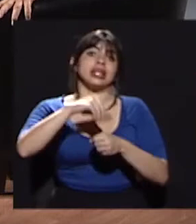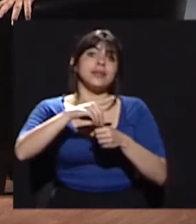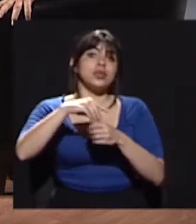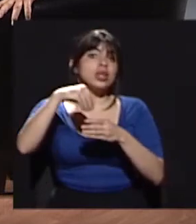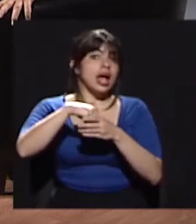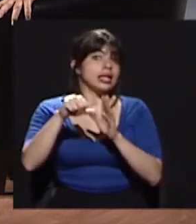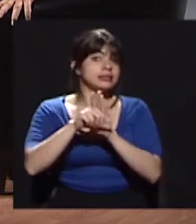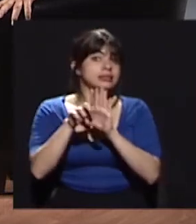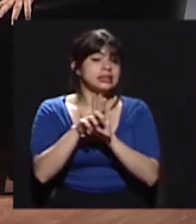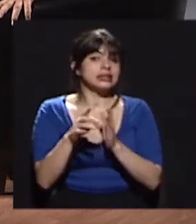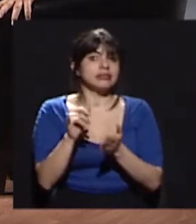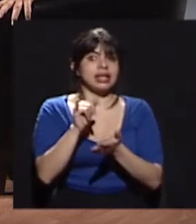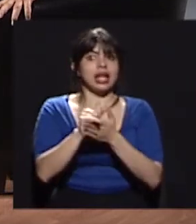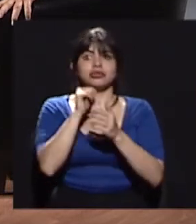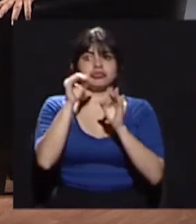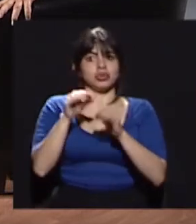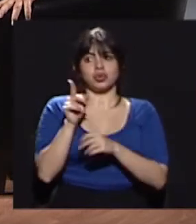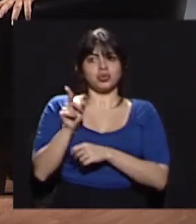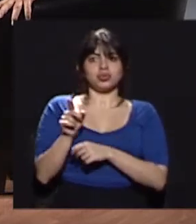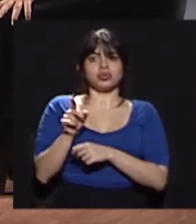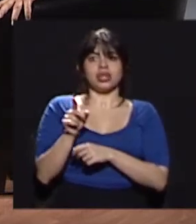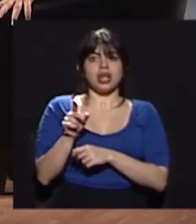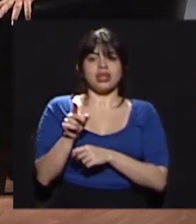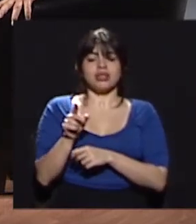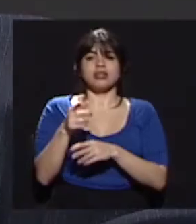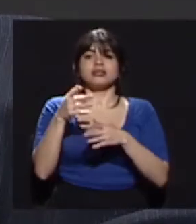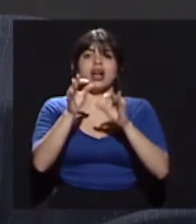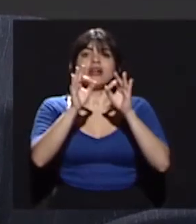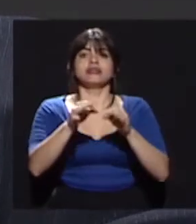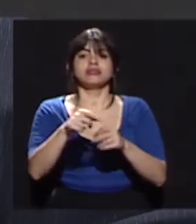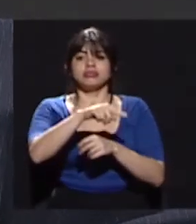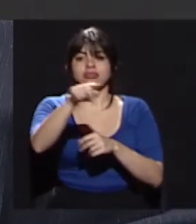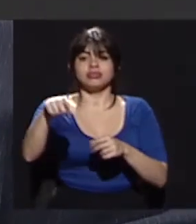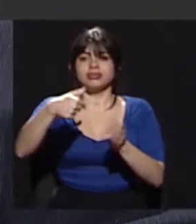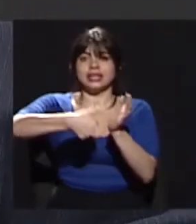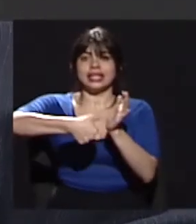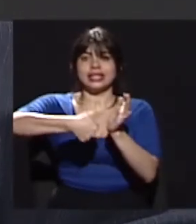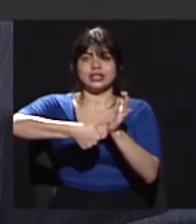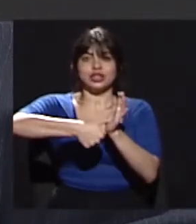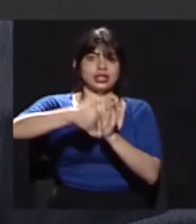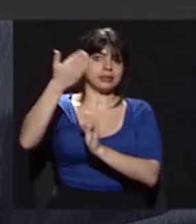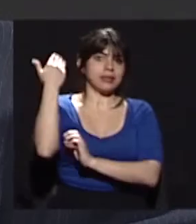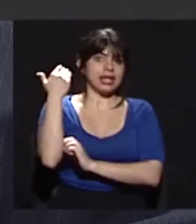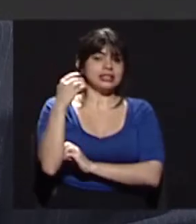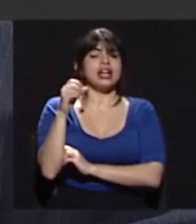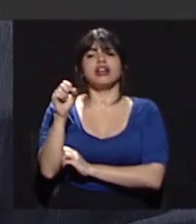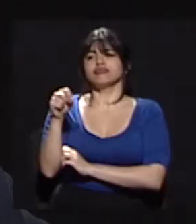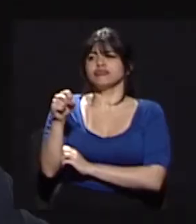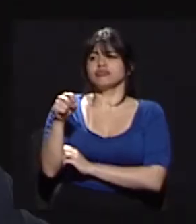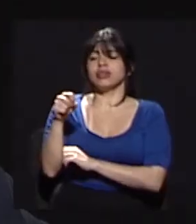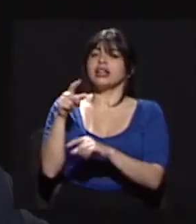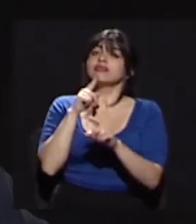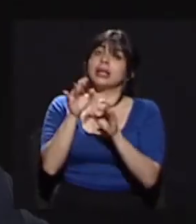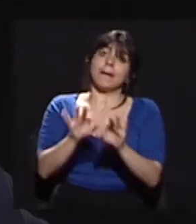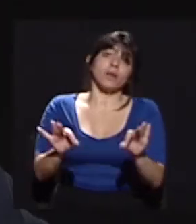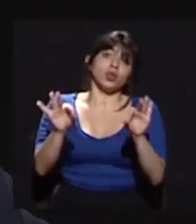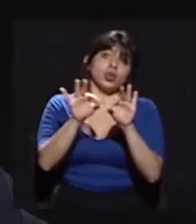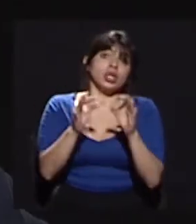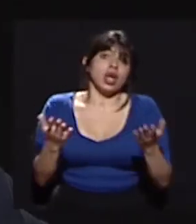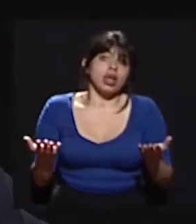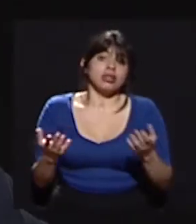la asamblea legislativa y eso no lo determina usted sino que lo determinaron las elecciones pasadas y es importante